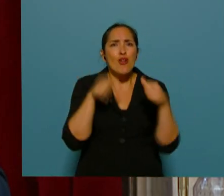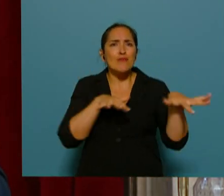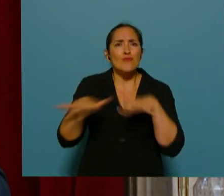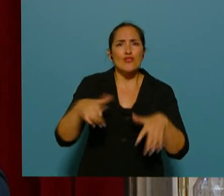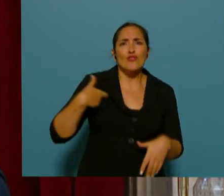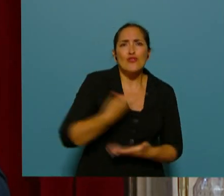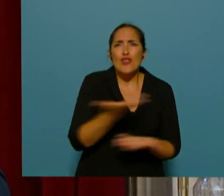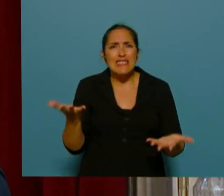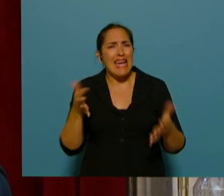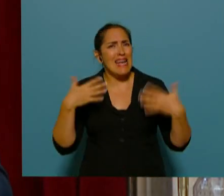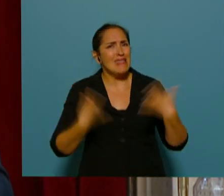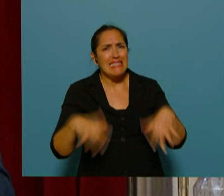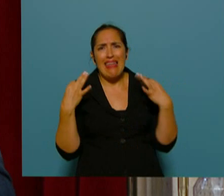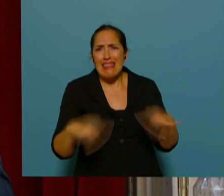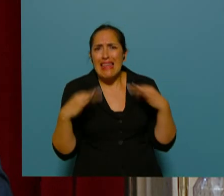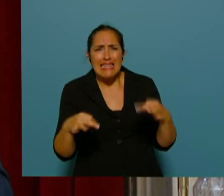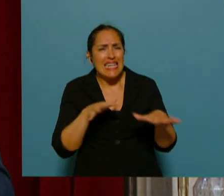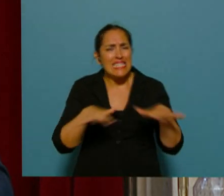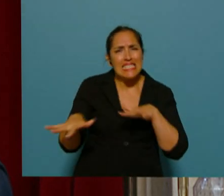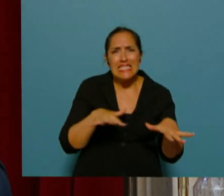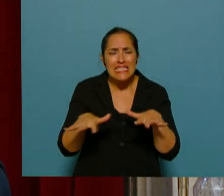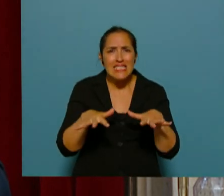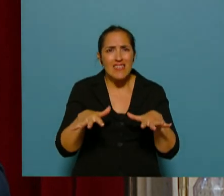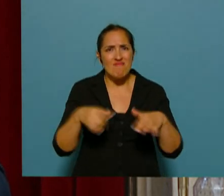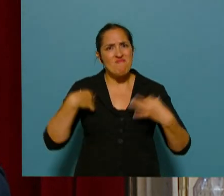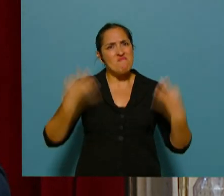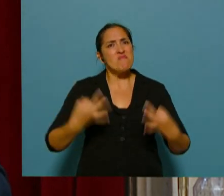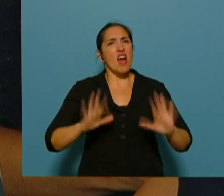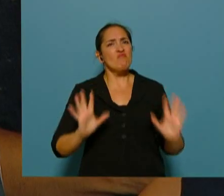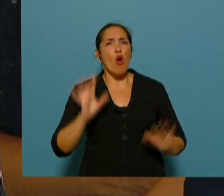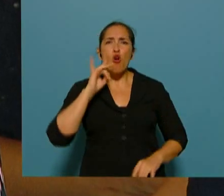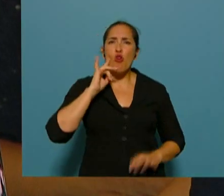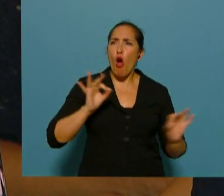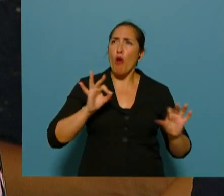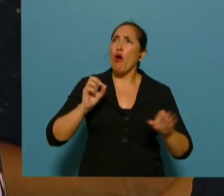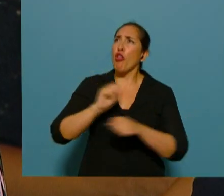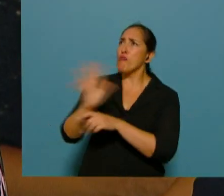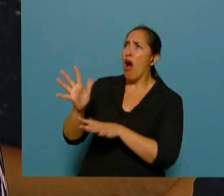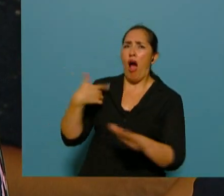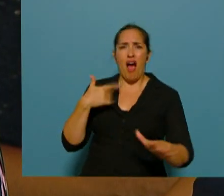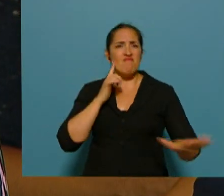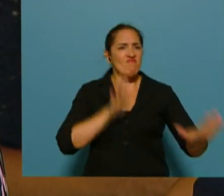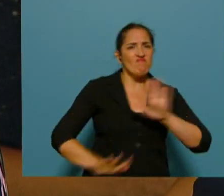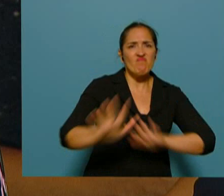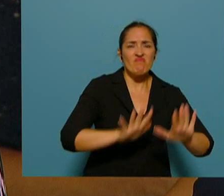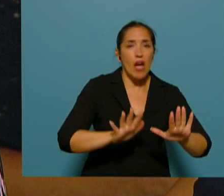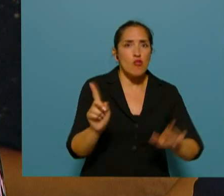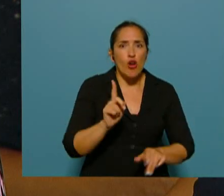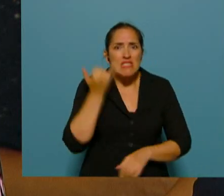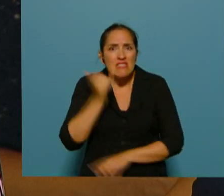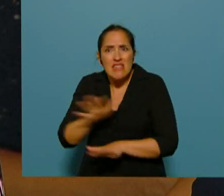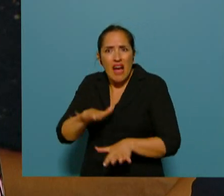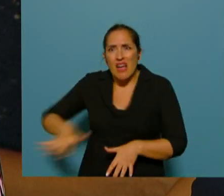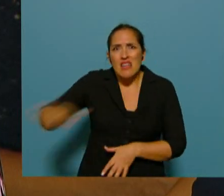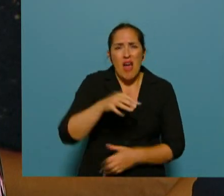y social. No estábamos en una situación cómoda. Arrastrábamos una sociedad debilitada por el hambre y la pobreza,